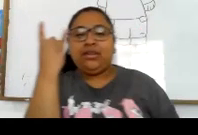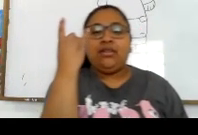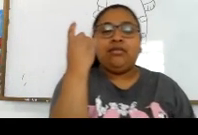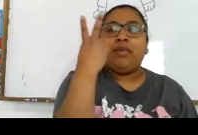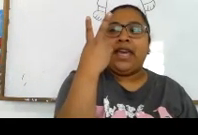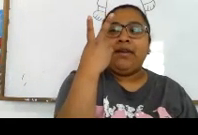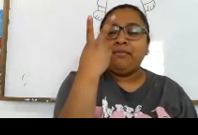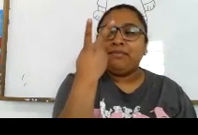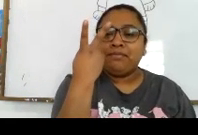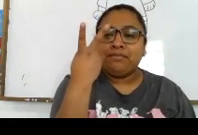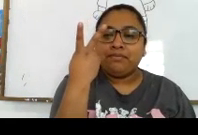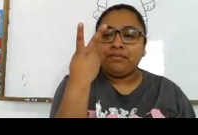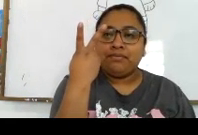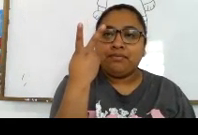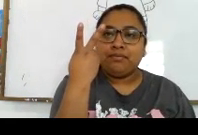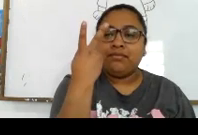B